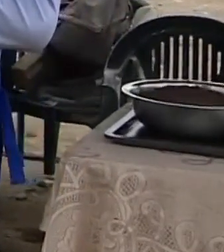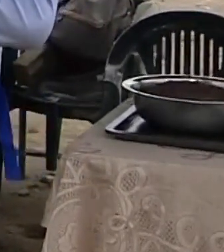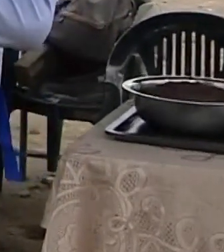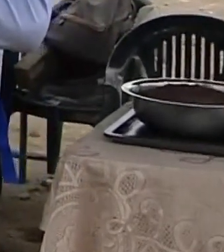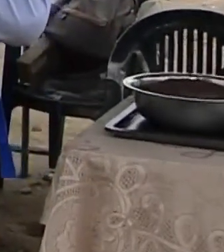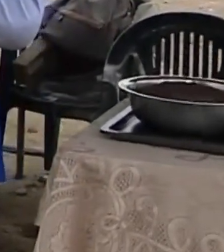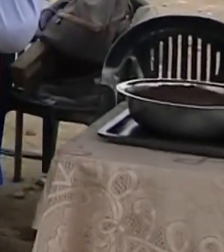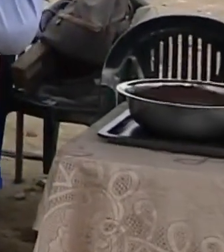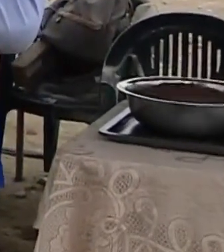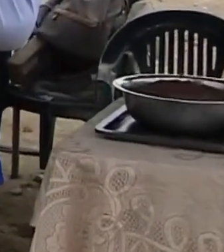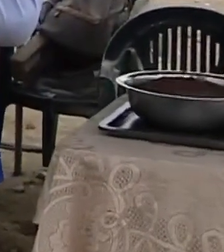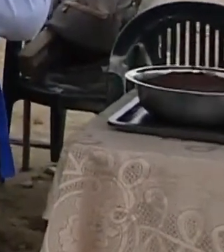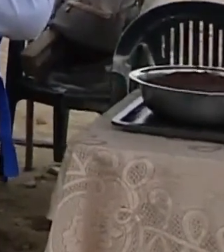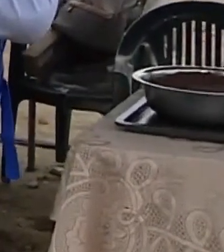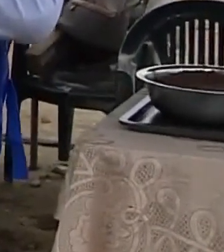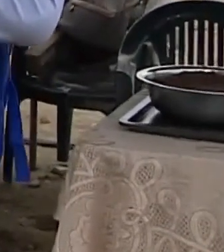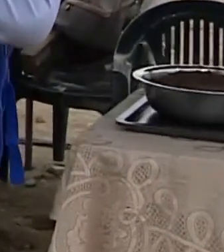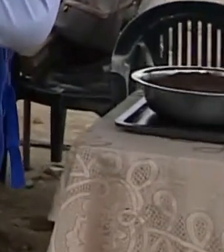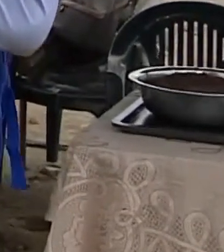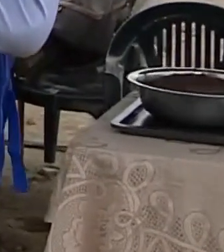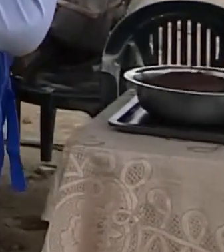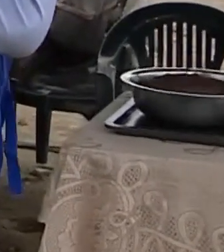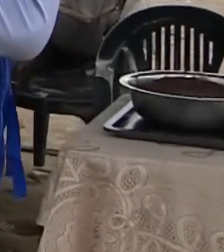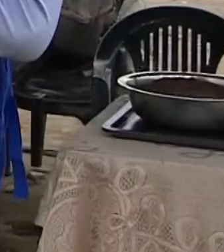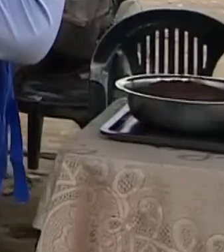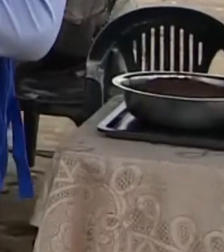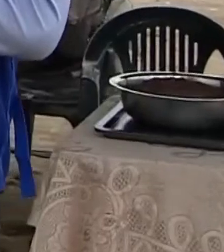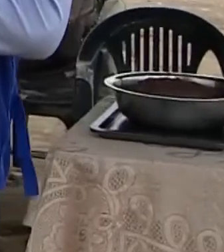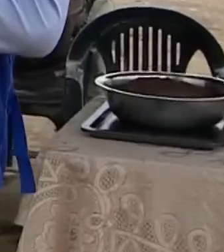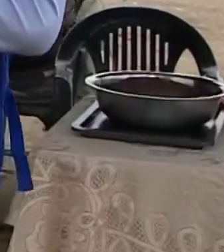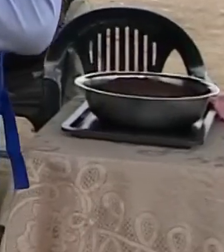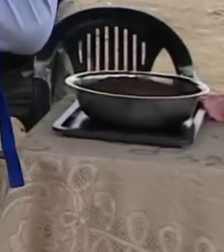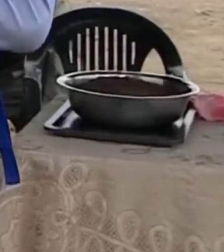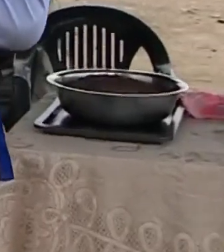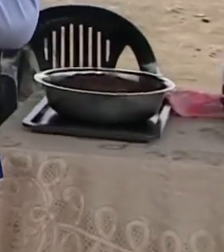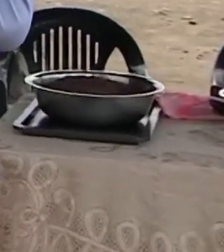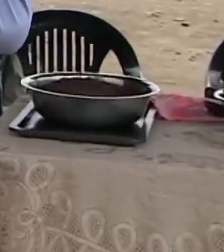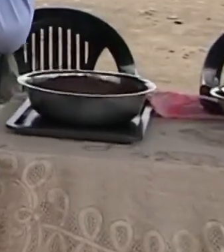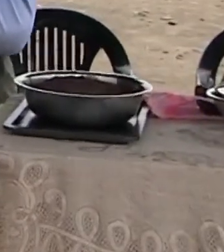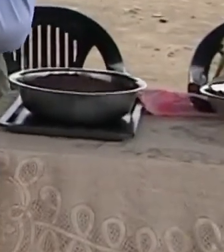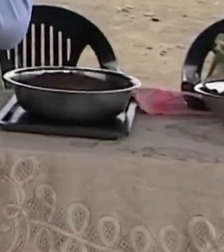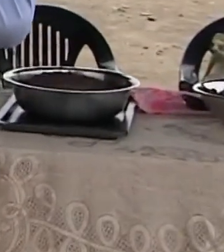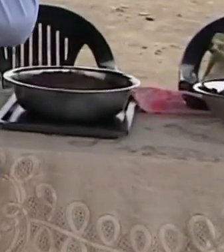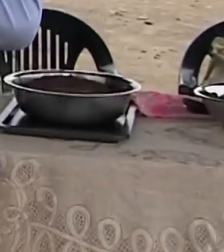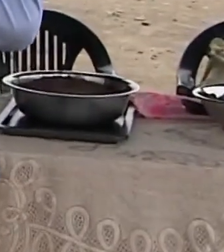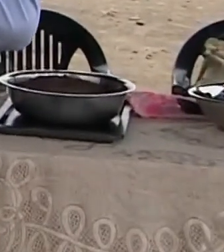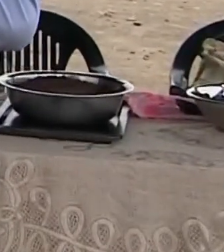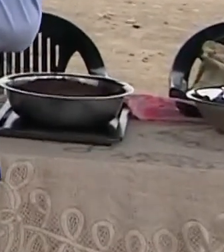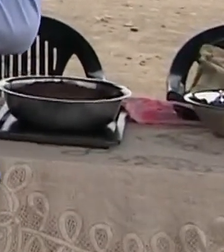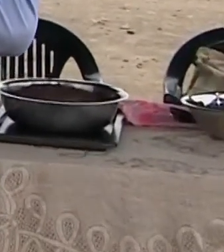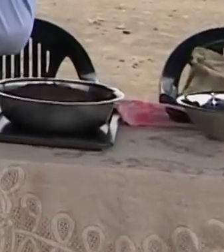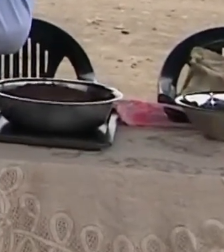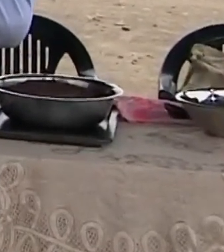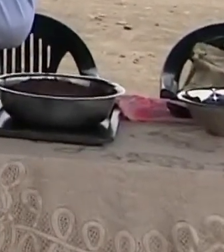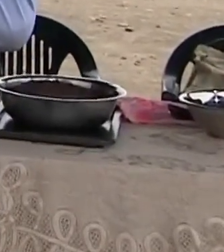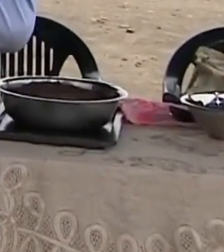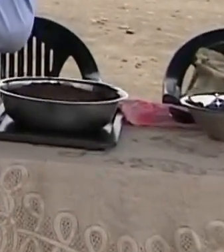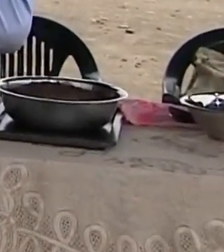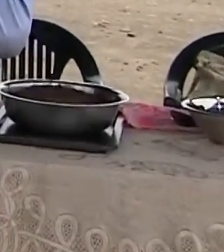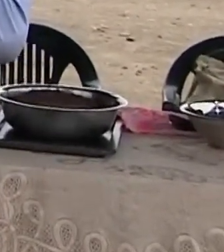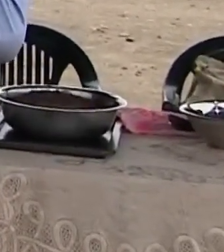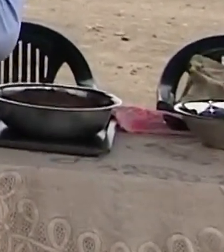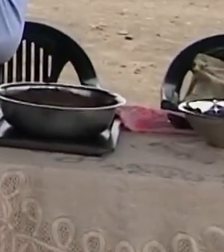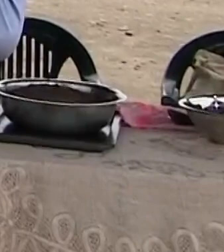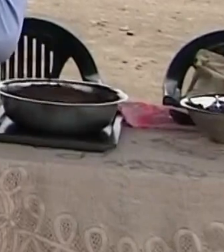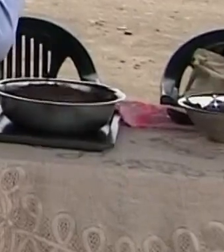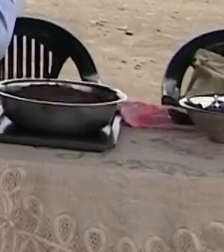aumentado muchísimo, y sabemos bien los profesionales de salud de que la anemia no solamente trae problemas de desarrollo físico, sino también desarrollo